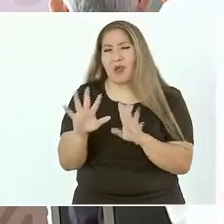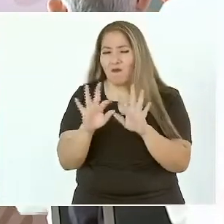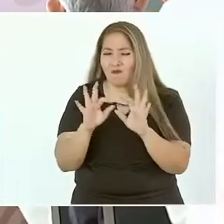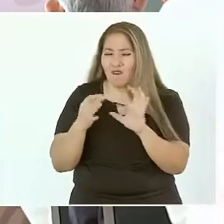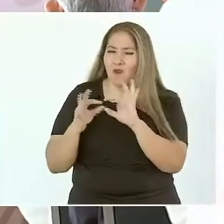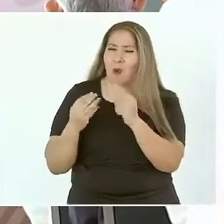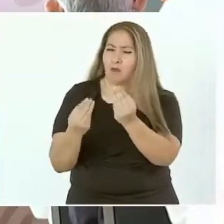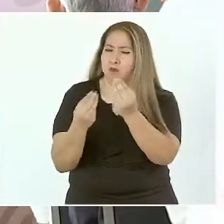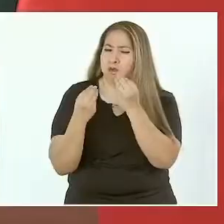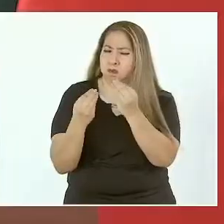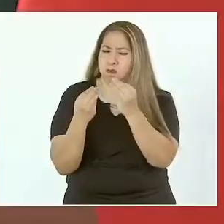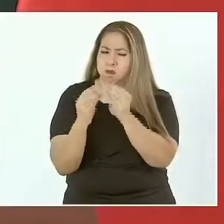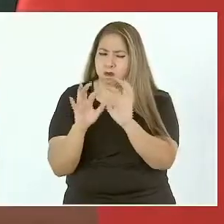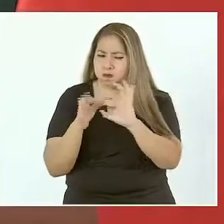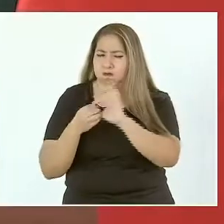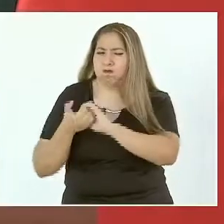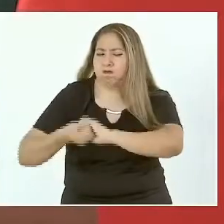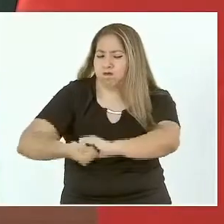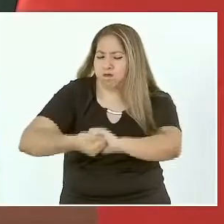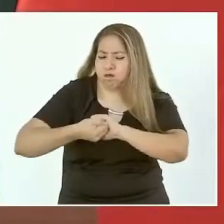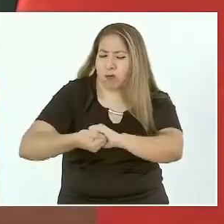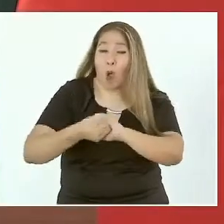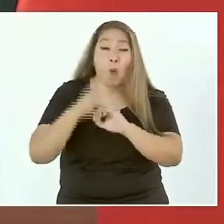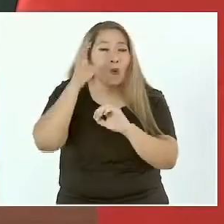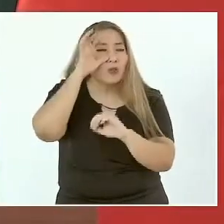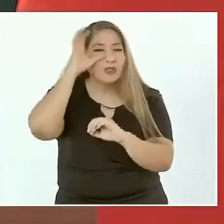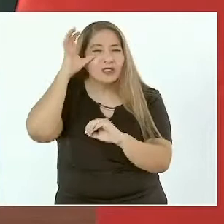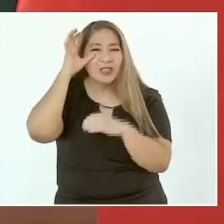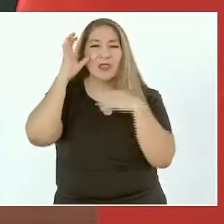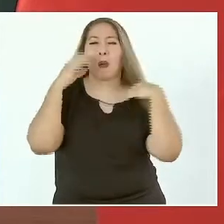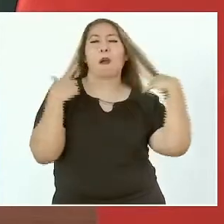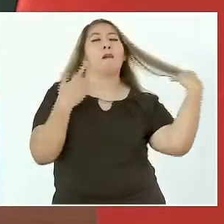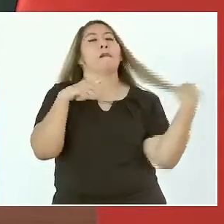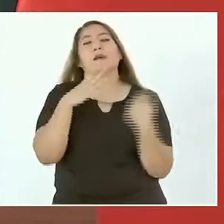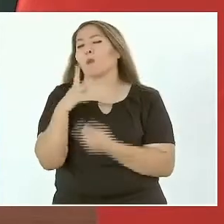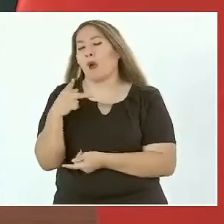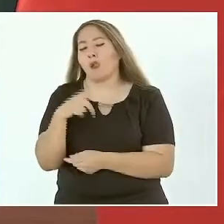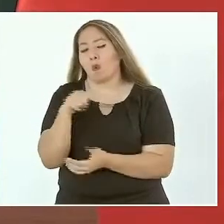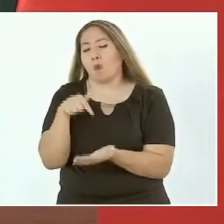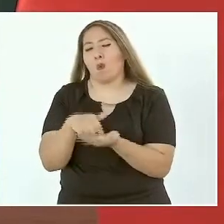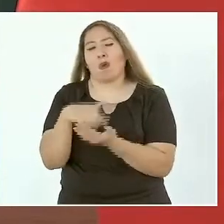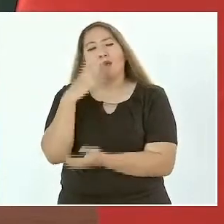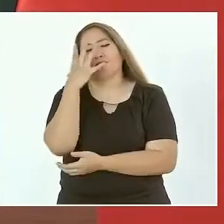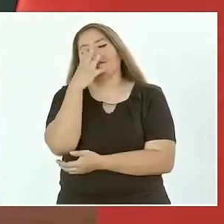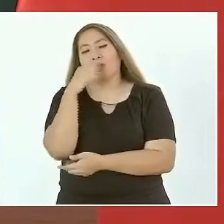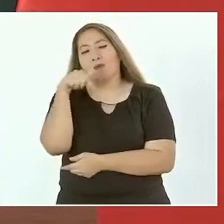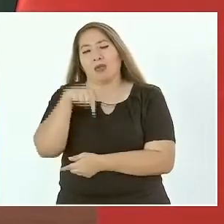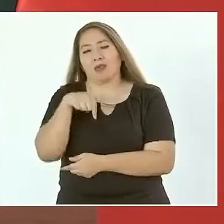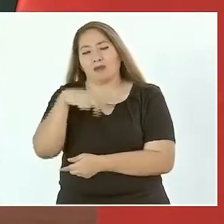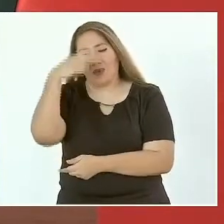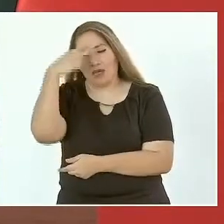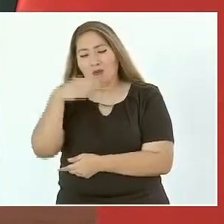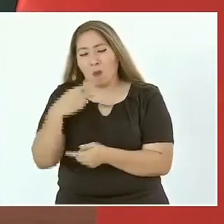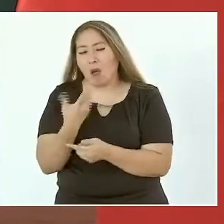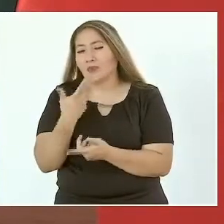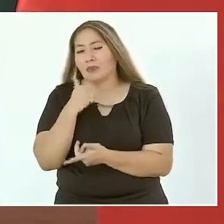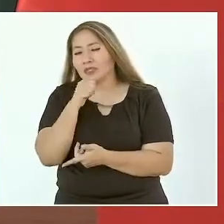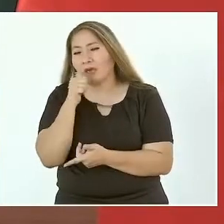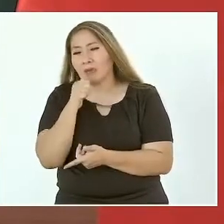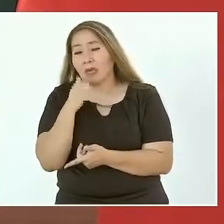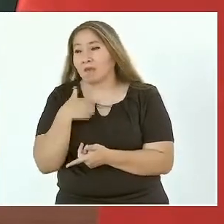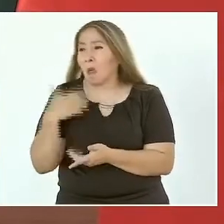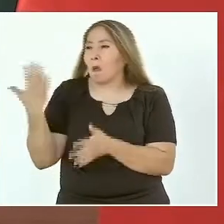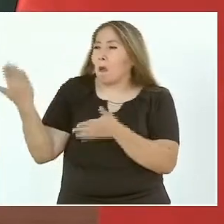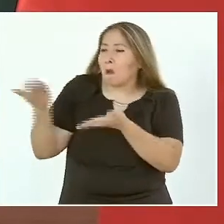por miles de extranjeros como los chinos que siguen viéndonos como un lugar para echar raíces. México sigue siendo un país que recibe